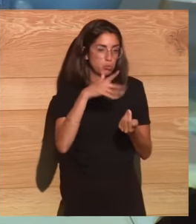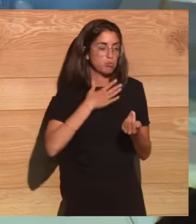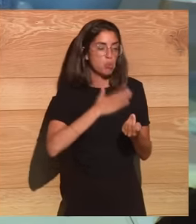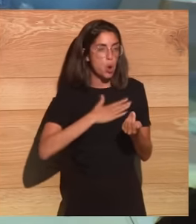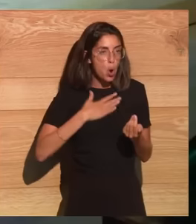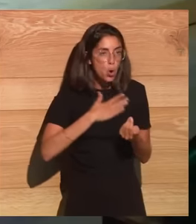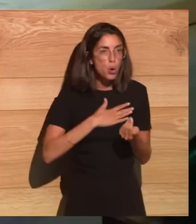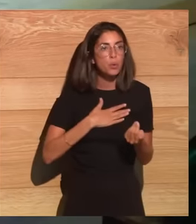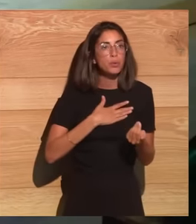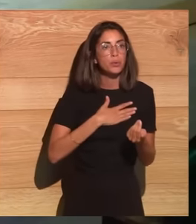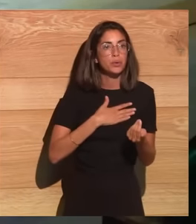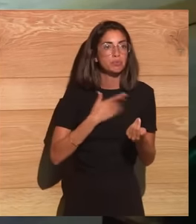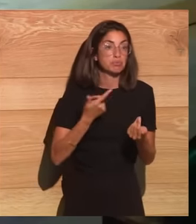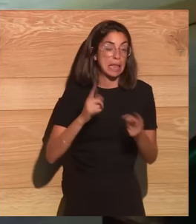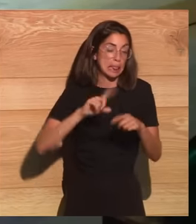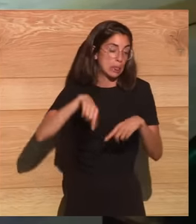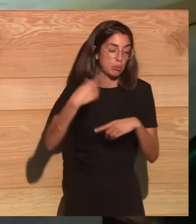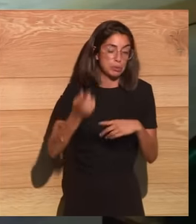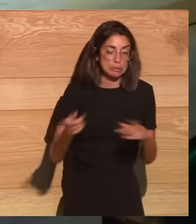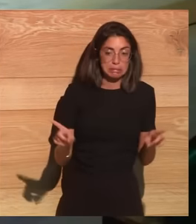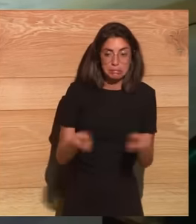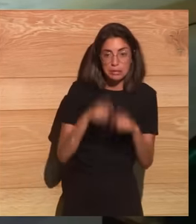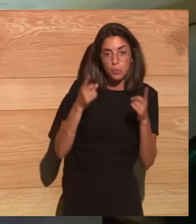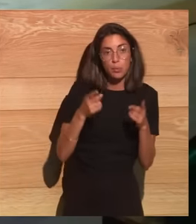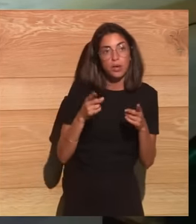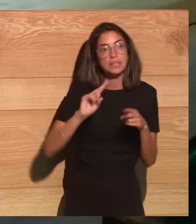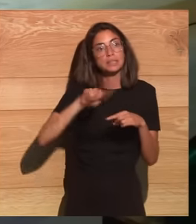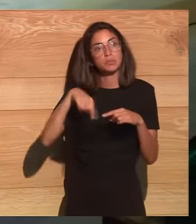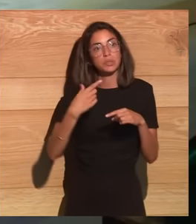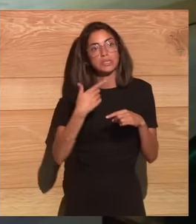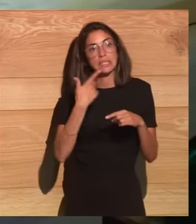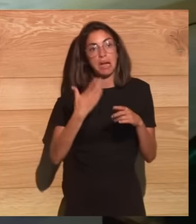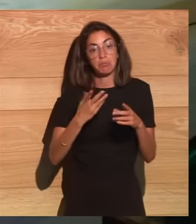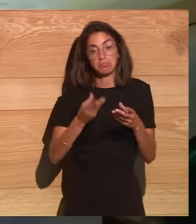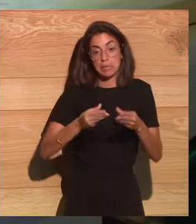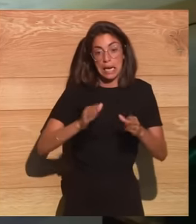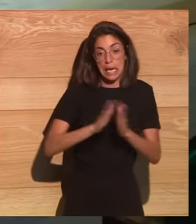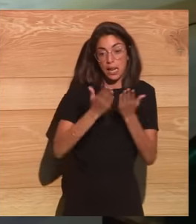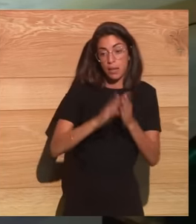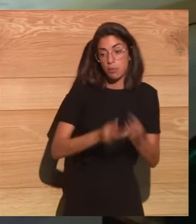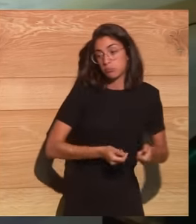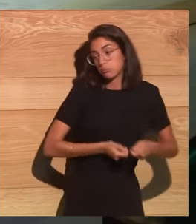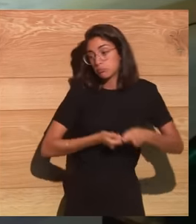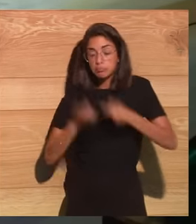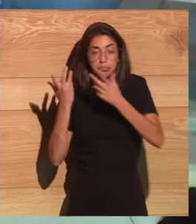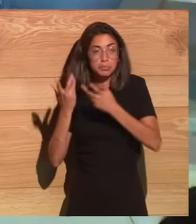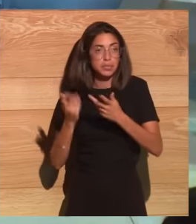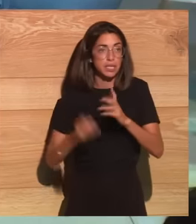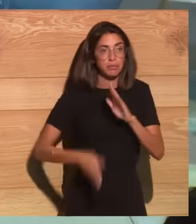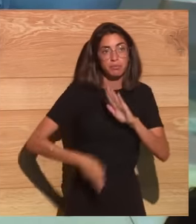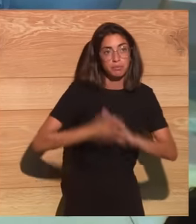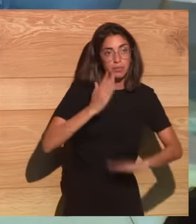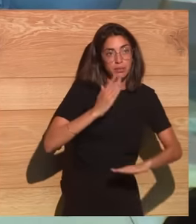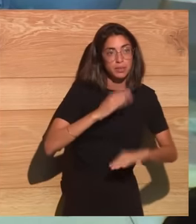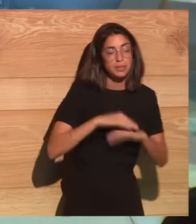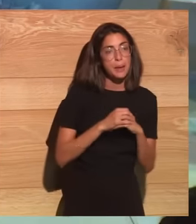veremos lo que suceda. Para entonces ya lo tirarás como una bomba de humo y saldrás corriendo y estarás en otra habitación. Exactamente.